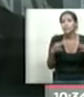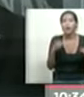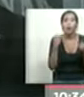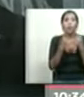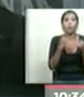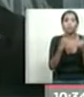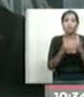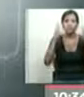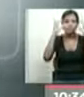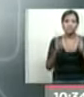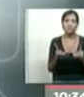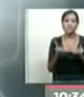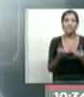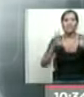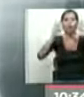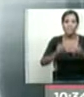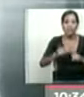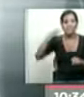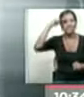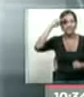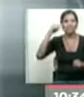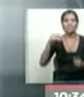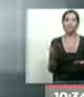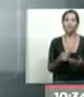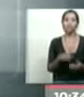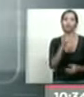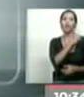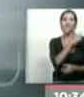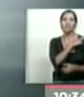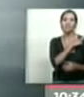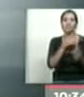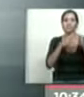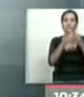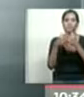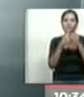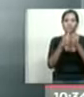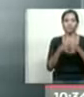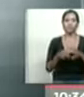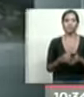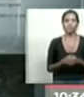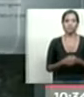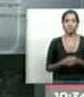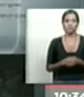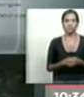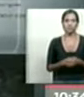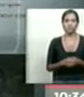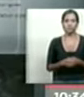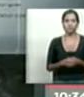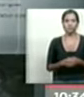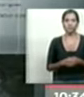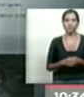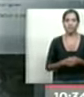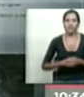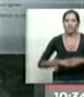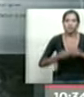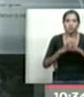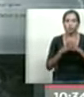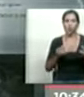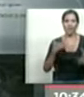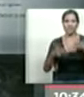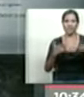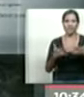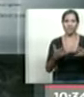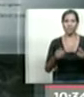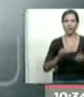la intervención militar de sus amos extranjeros. Pero es indetenible ya en este punto. Contemplamos todas las opciones que nos lleven al cese